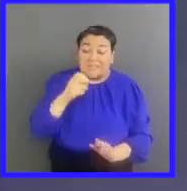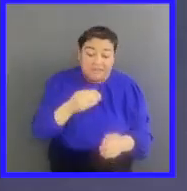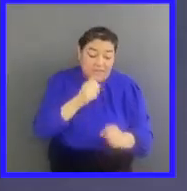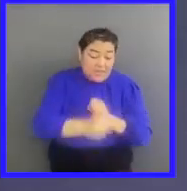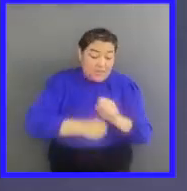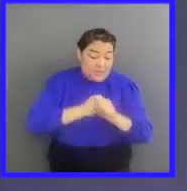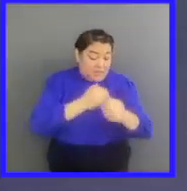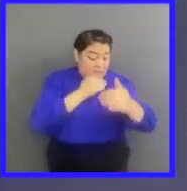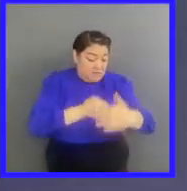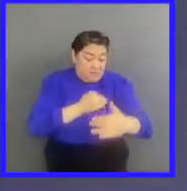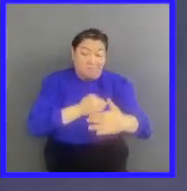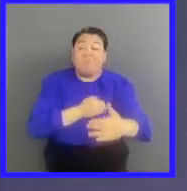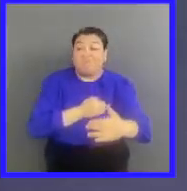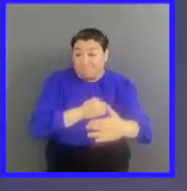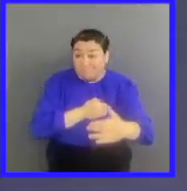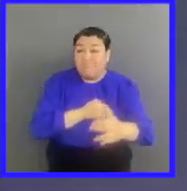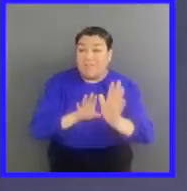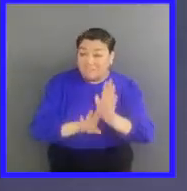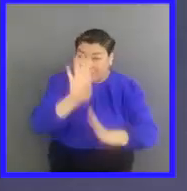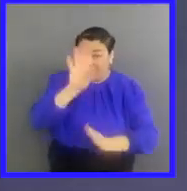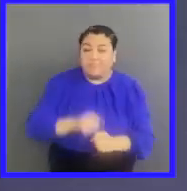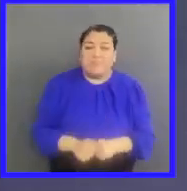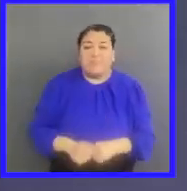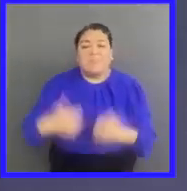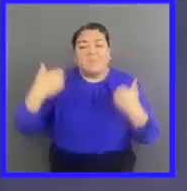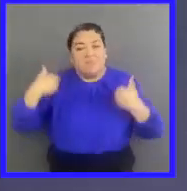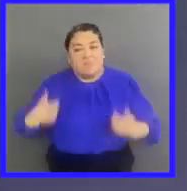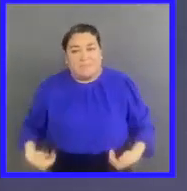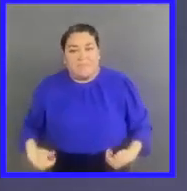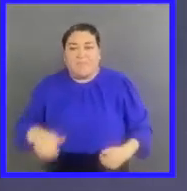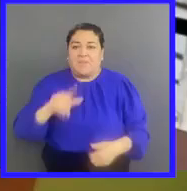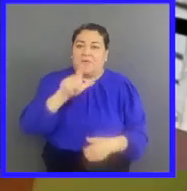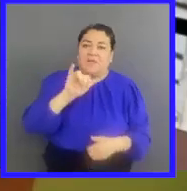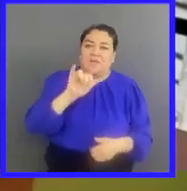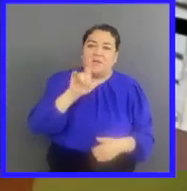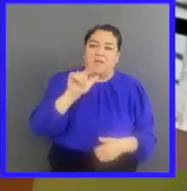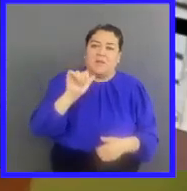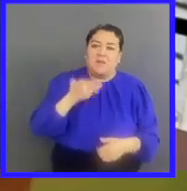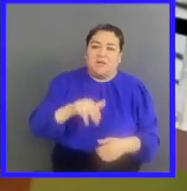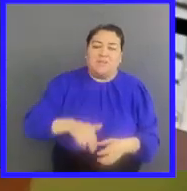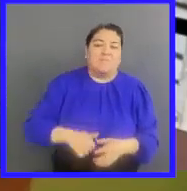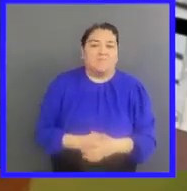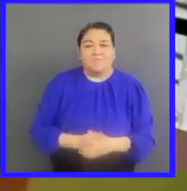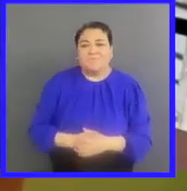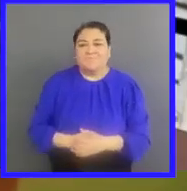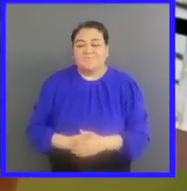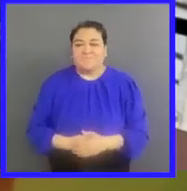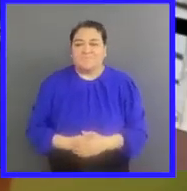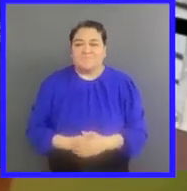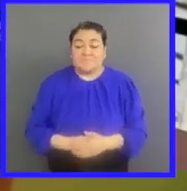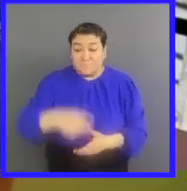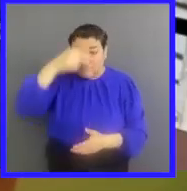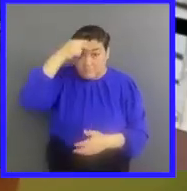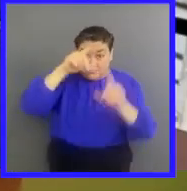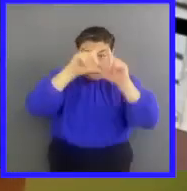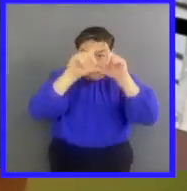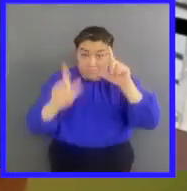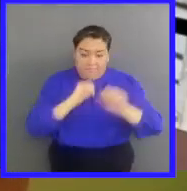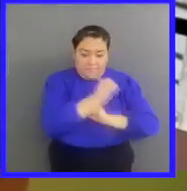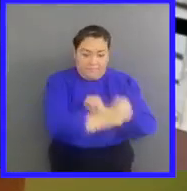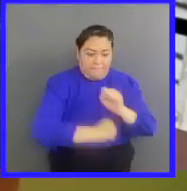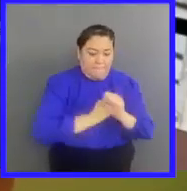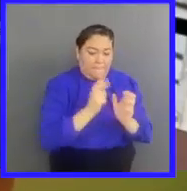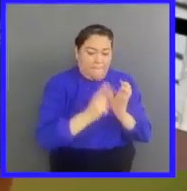fecha. Para Plural TV, Lilian Moreno. En México, de 2023 a